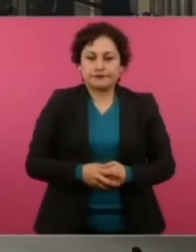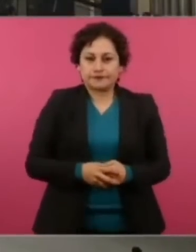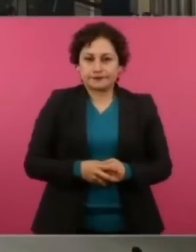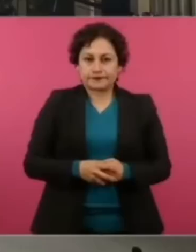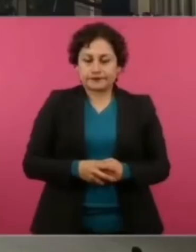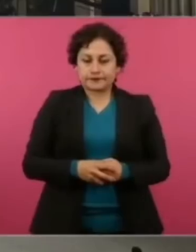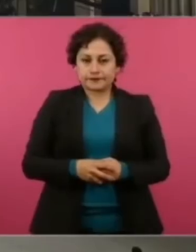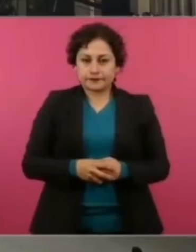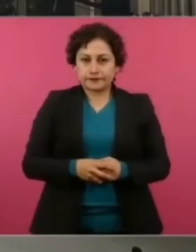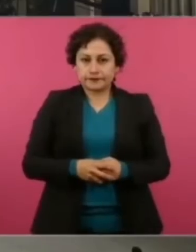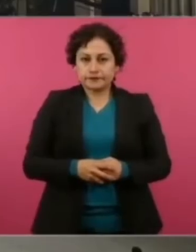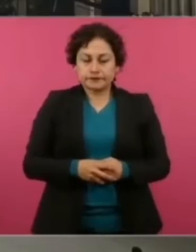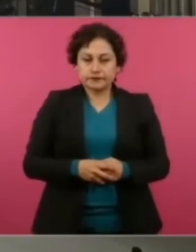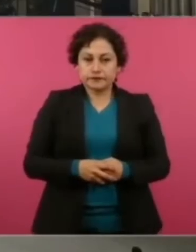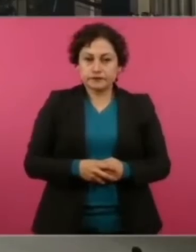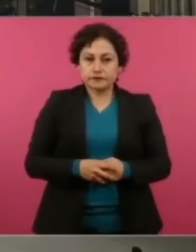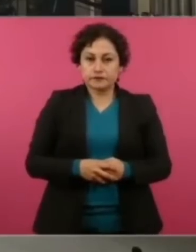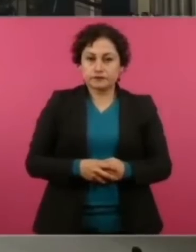yo